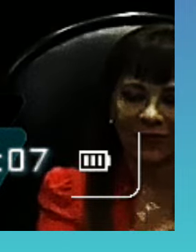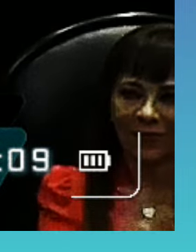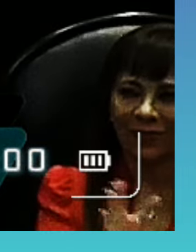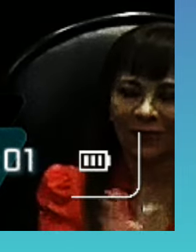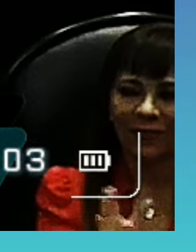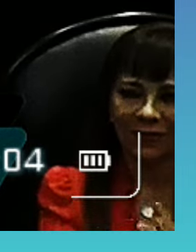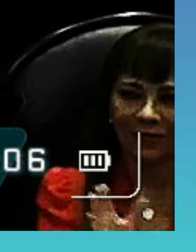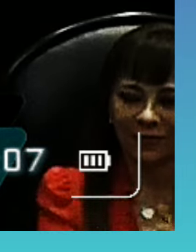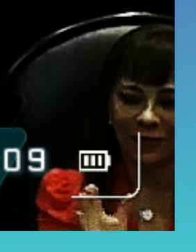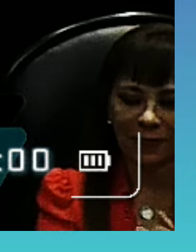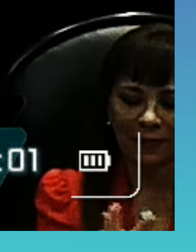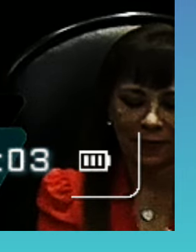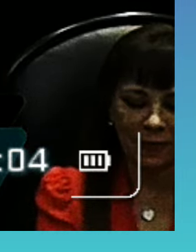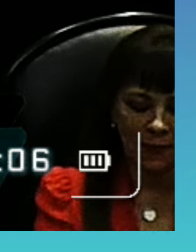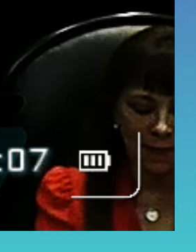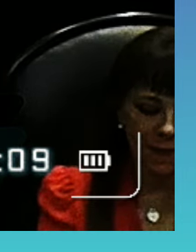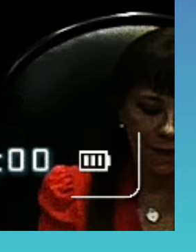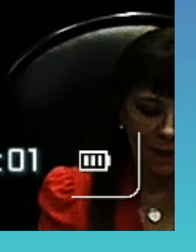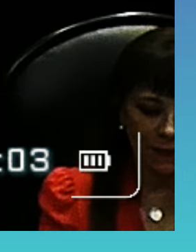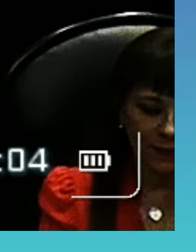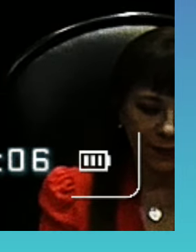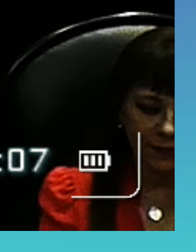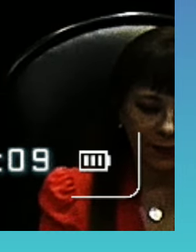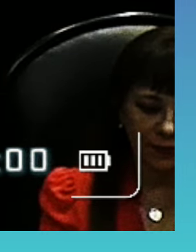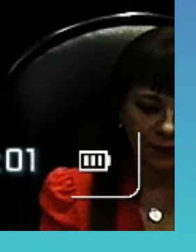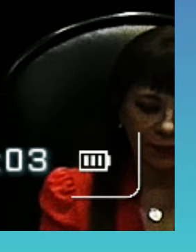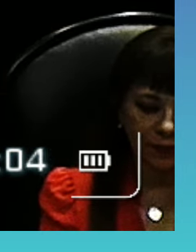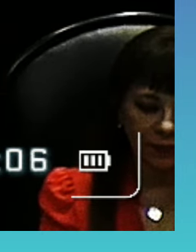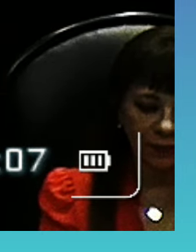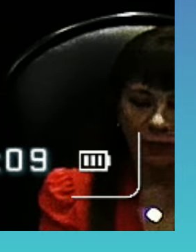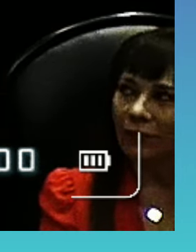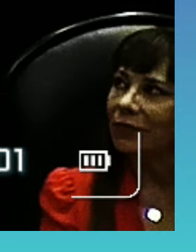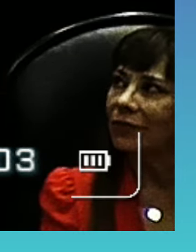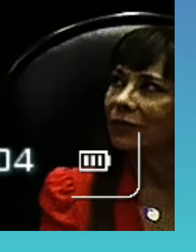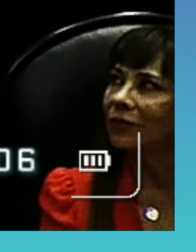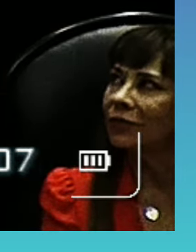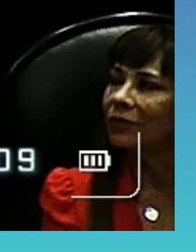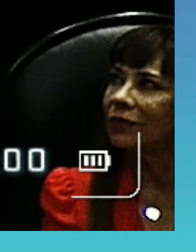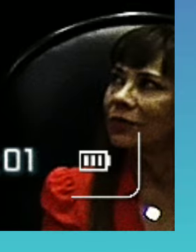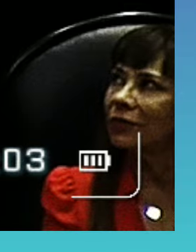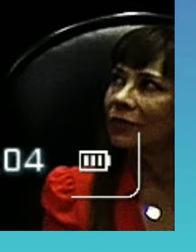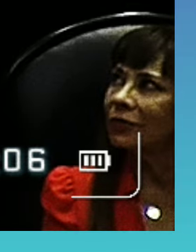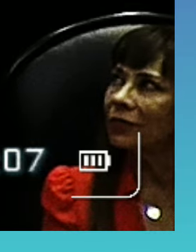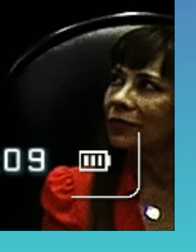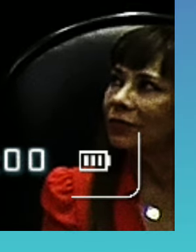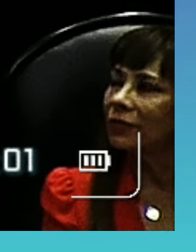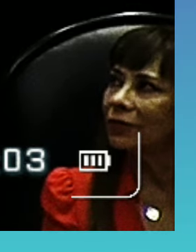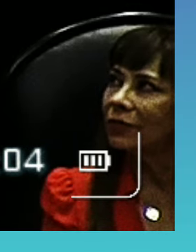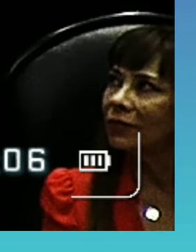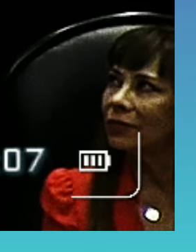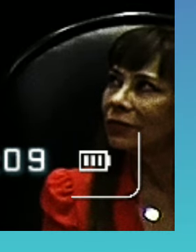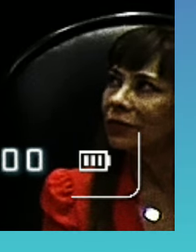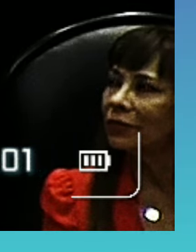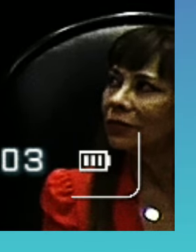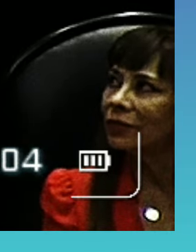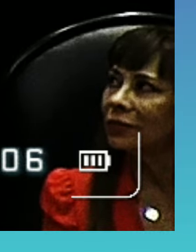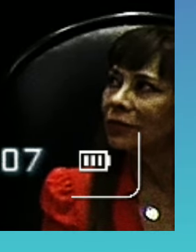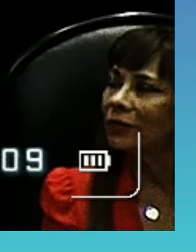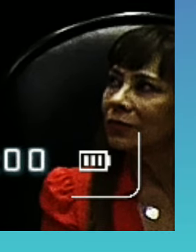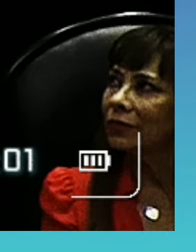jueces incompetentes que ahora los quieren colocar como héroes. No son más